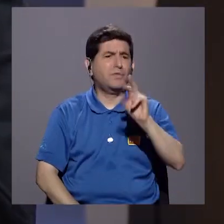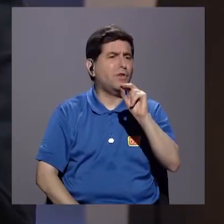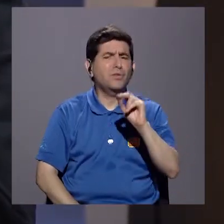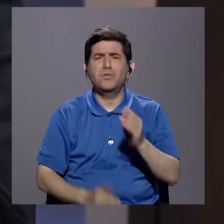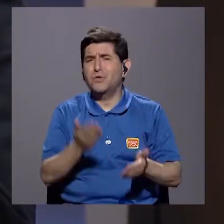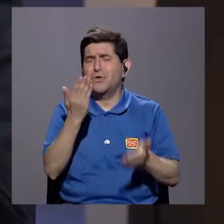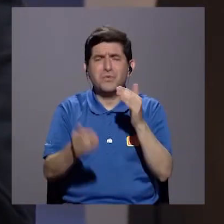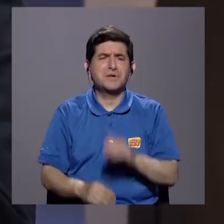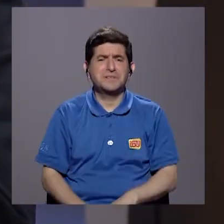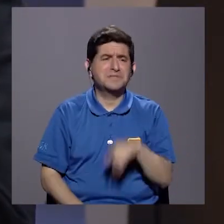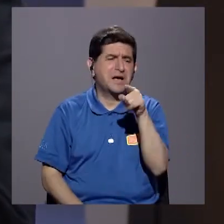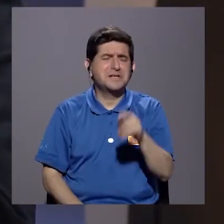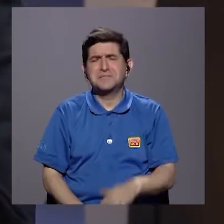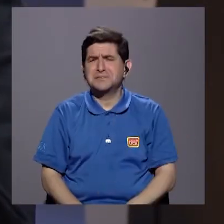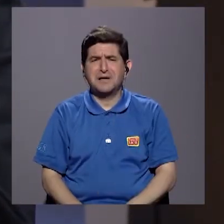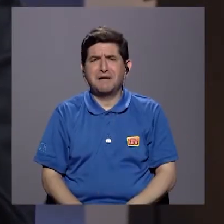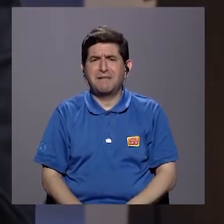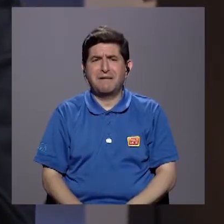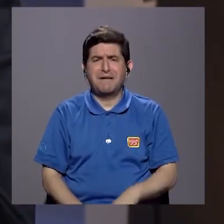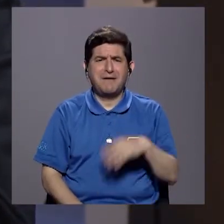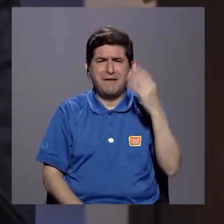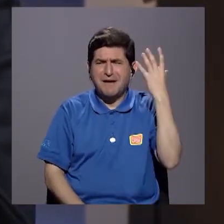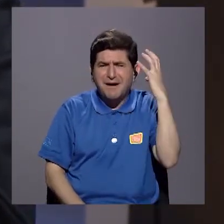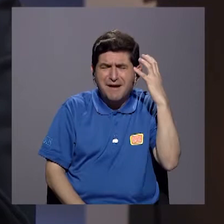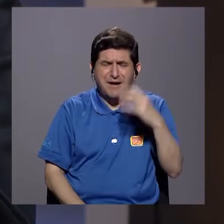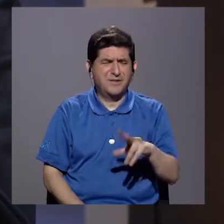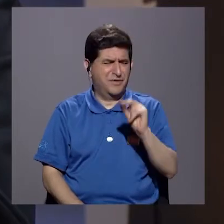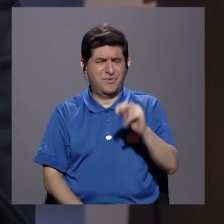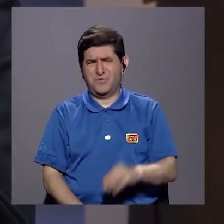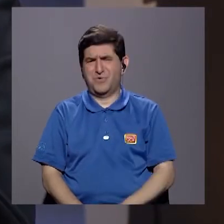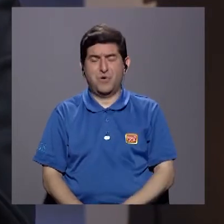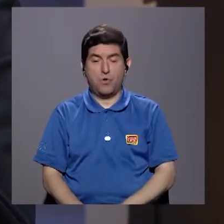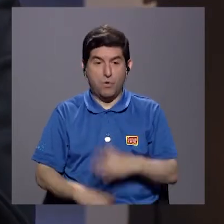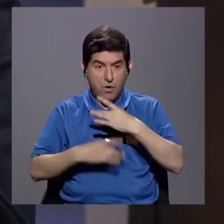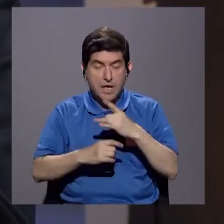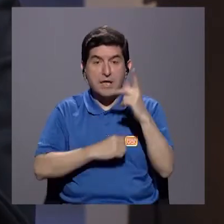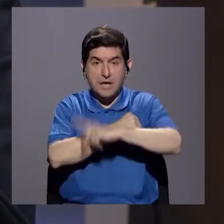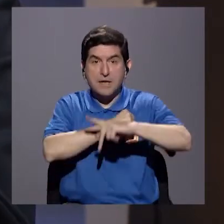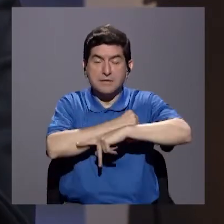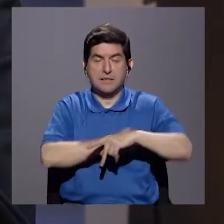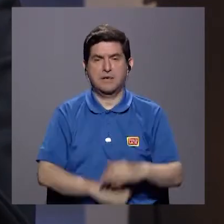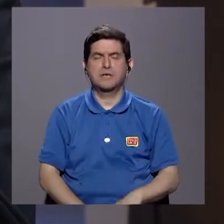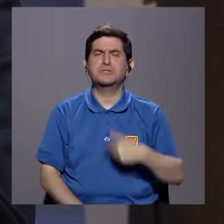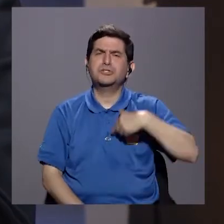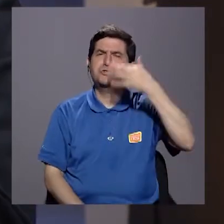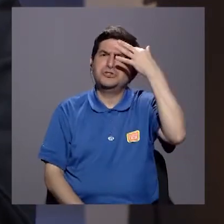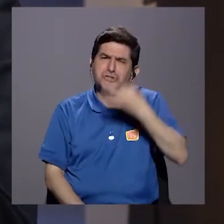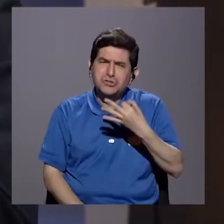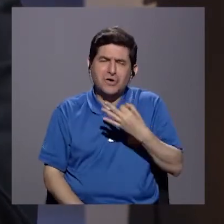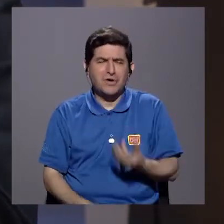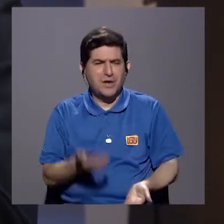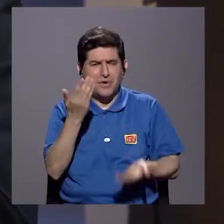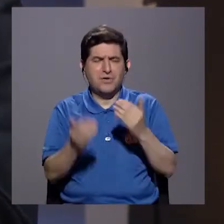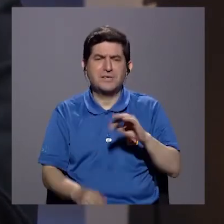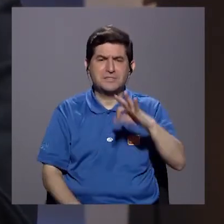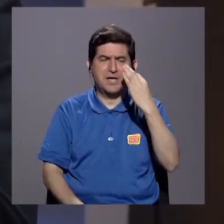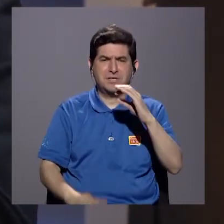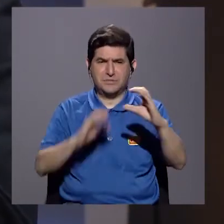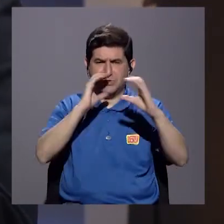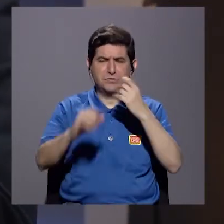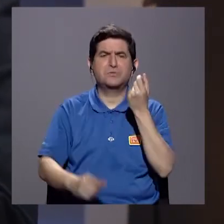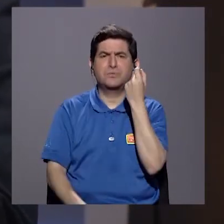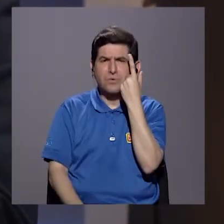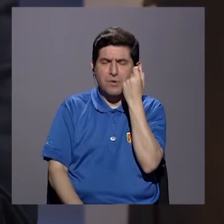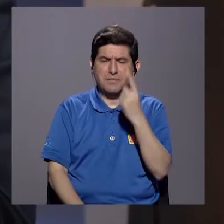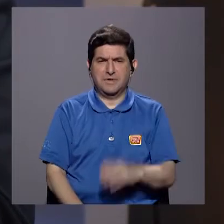así no la que hace bulla ni que hace escándalo, sino que contribuye al futuro del país. Aún así creo que hay medios